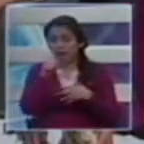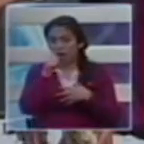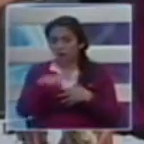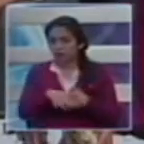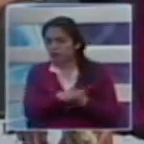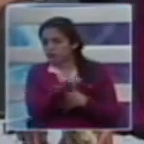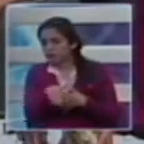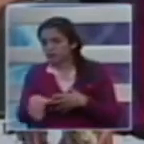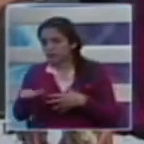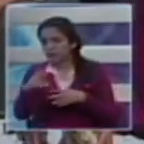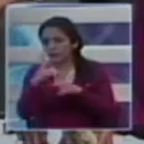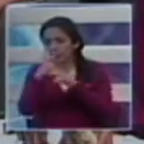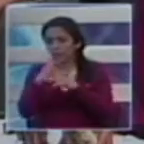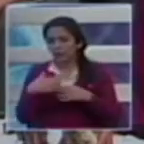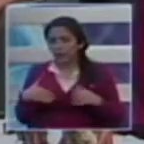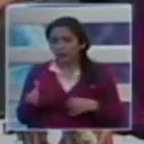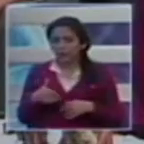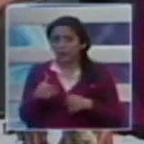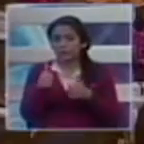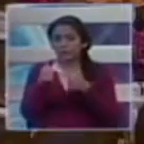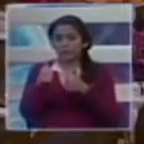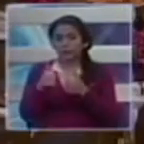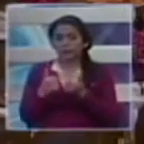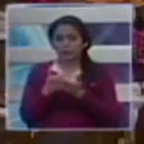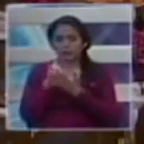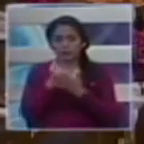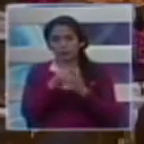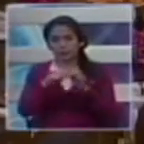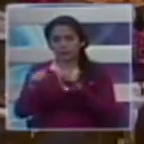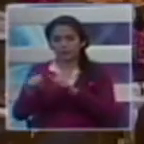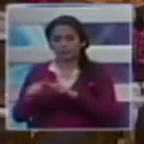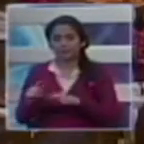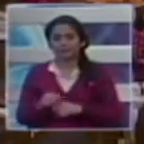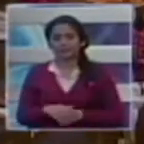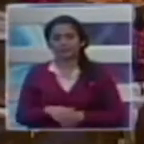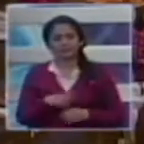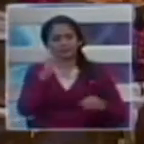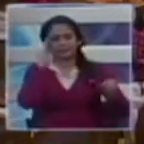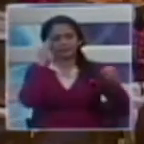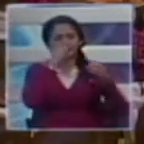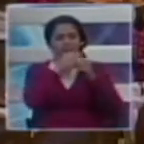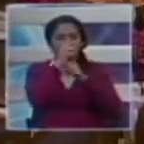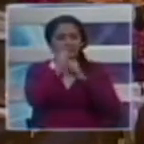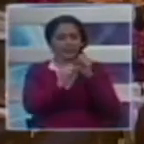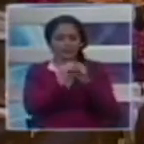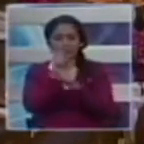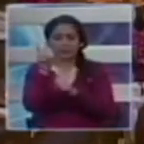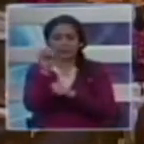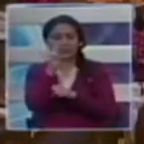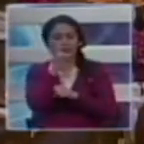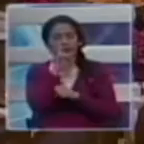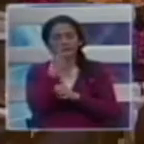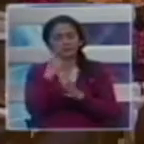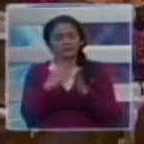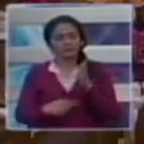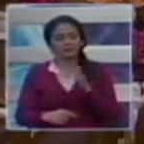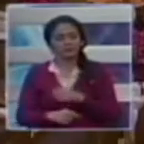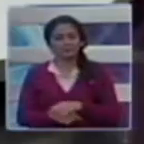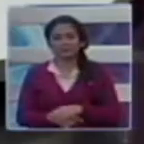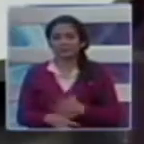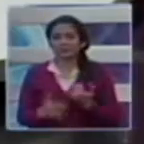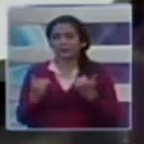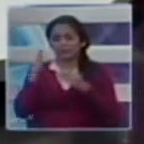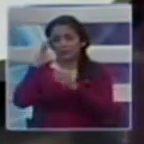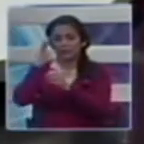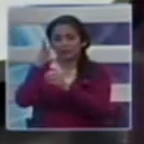gran valor comercial en nuestro país. ¿Cuál es la proyección de ustedes para este 2017 que está por empezar? Ya, la misión de